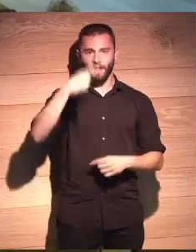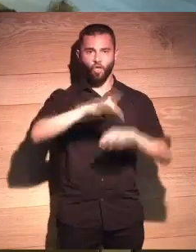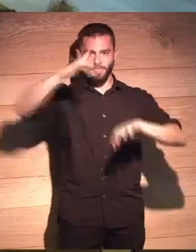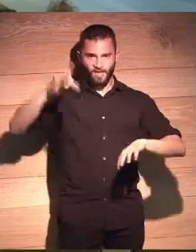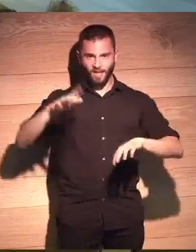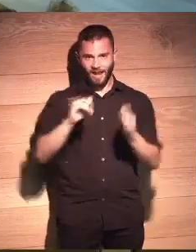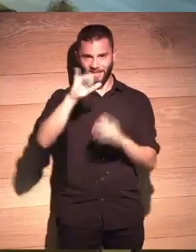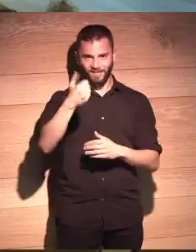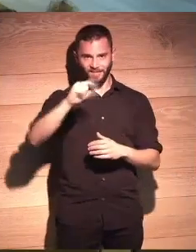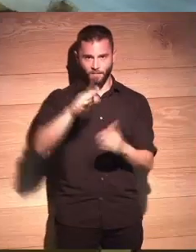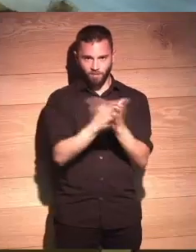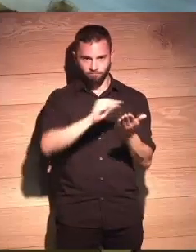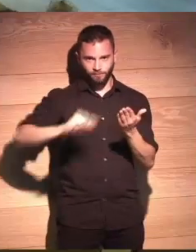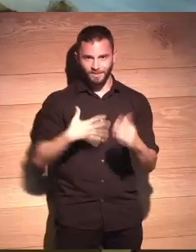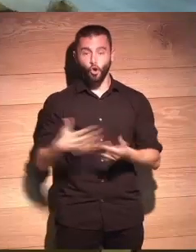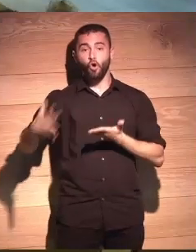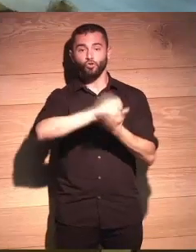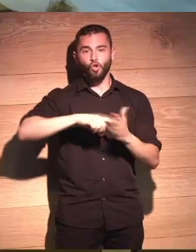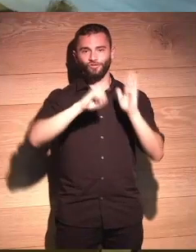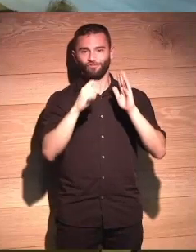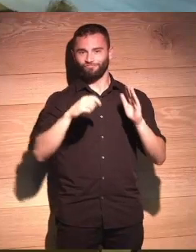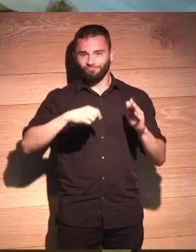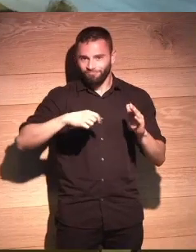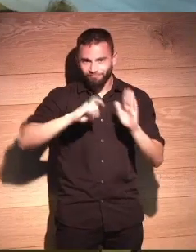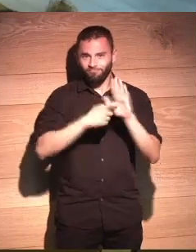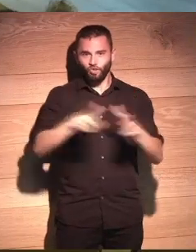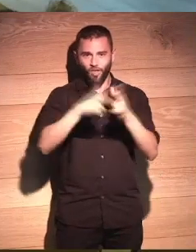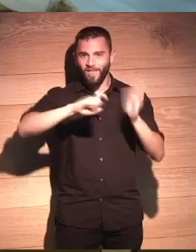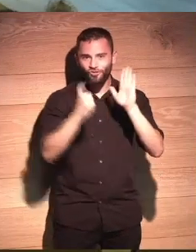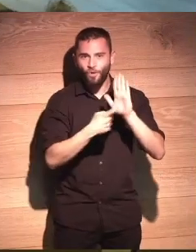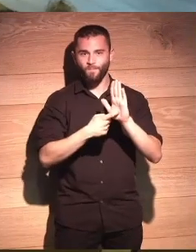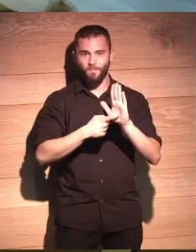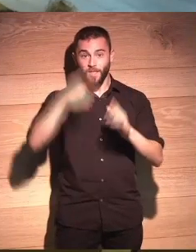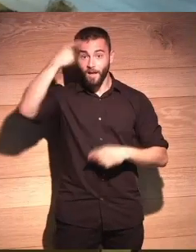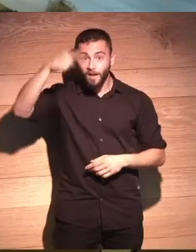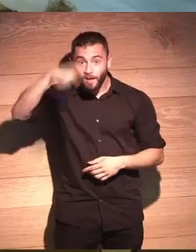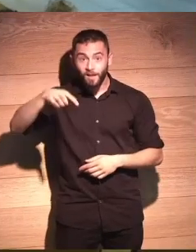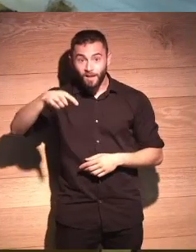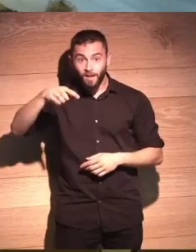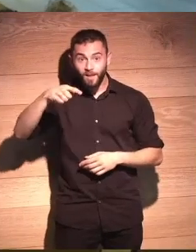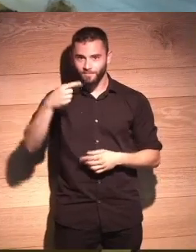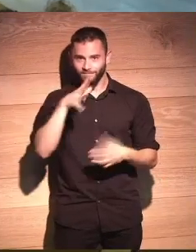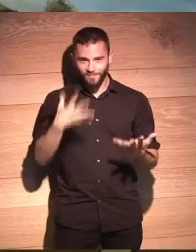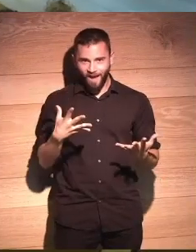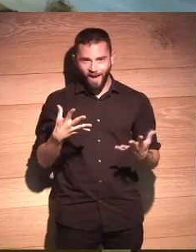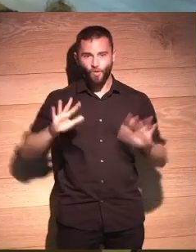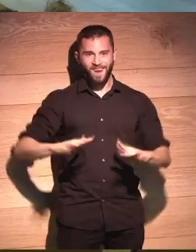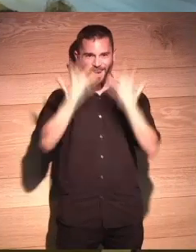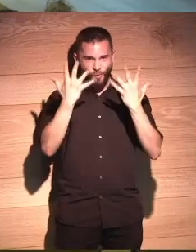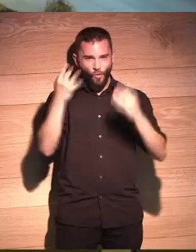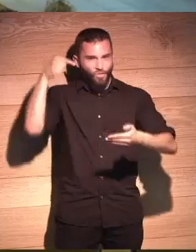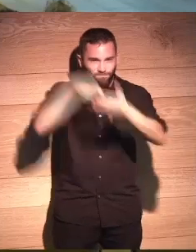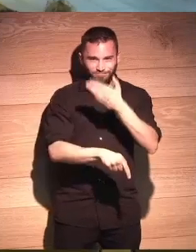todos vosotros, la sociedad entera, seréis conscientes de que estamos inmersos en una gran revolución que